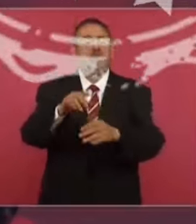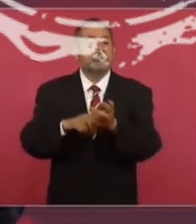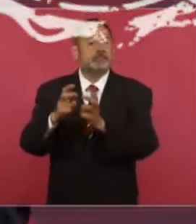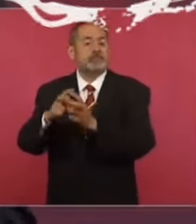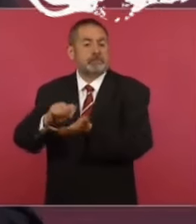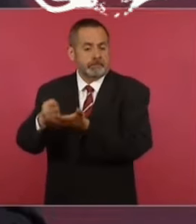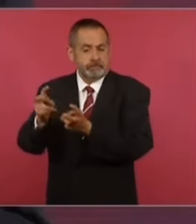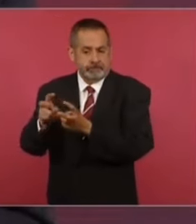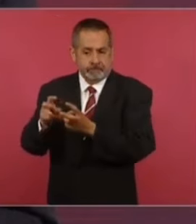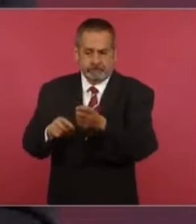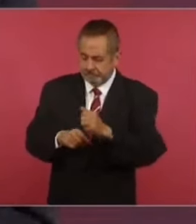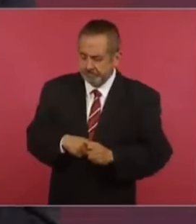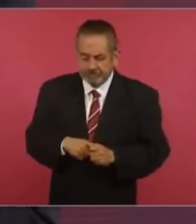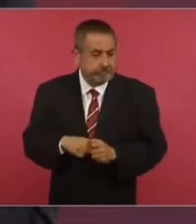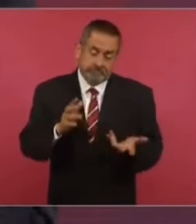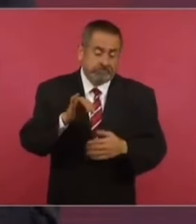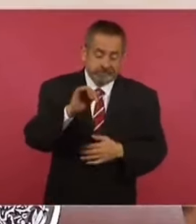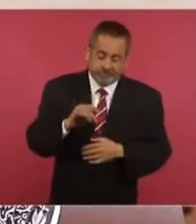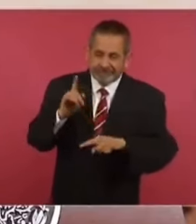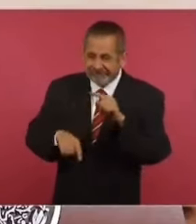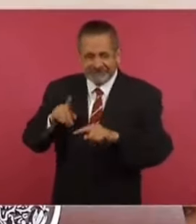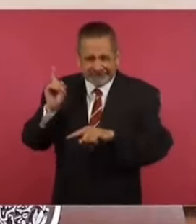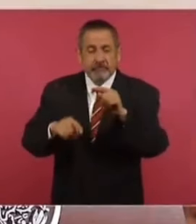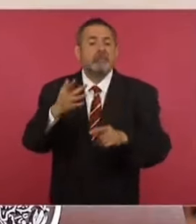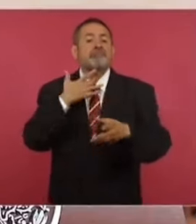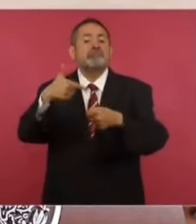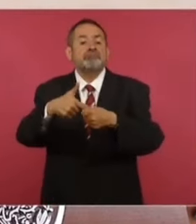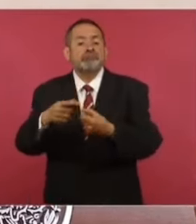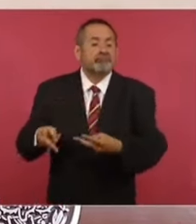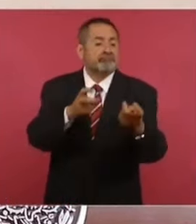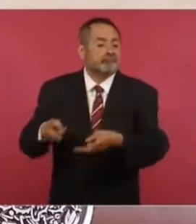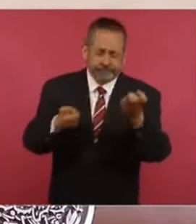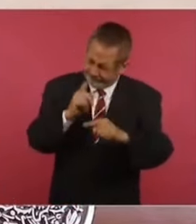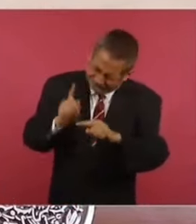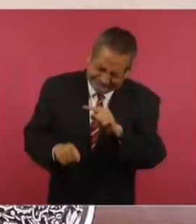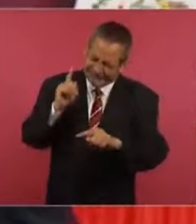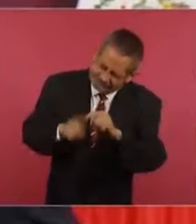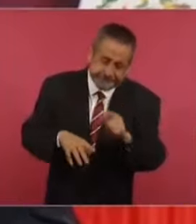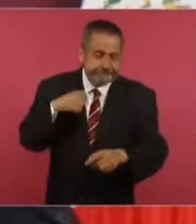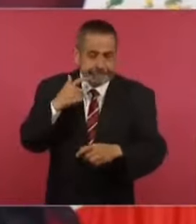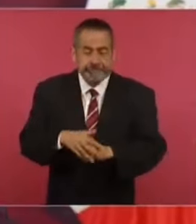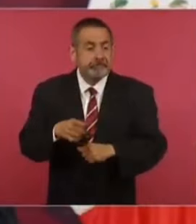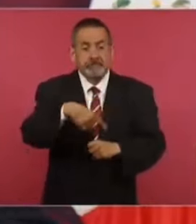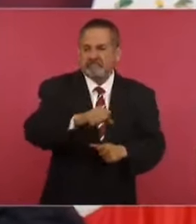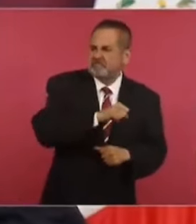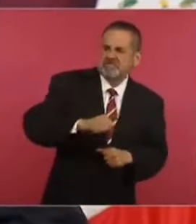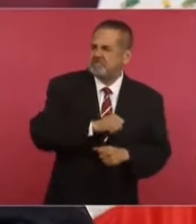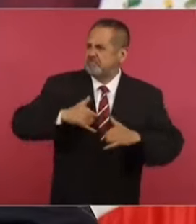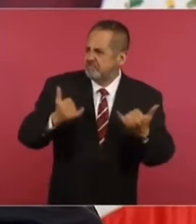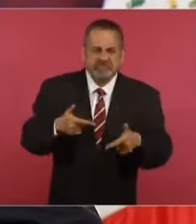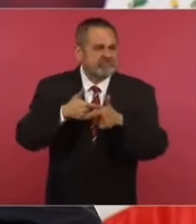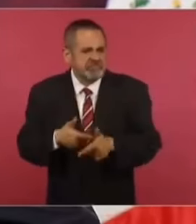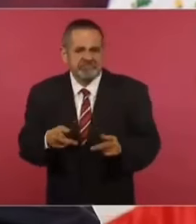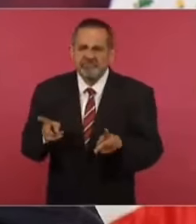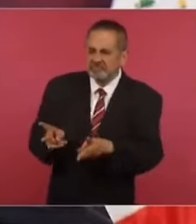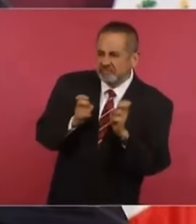Lo de Tamaulipas, pues sí, se está luchando contra el huachicol desde hace bastante tiempo y pues hay resistencias